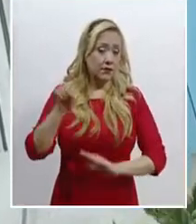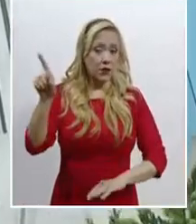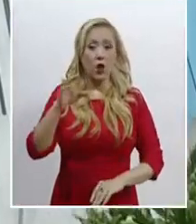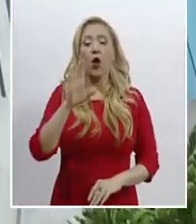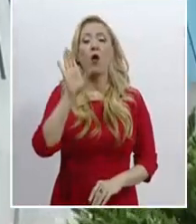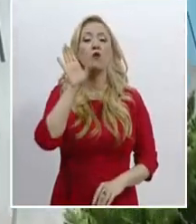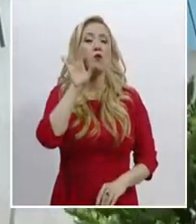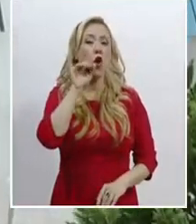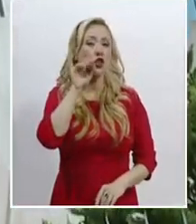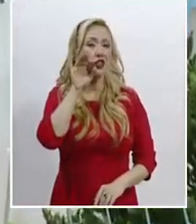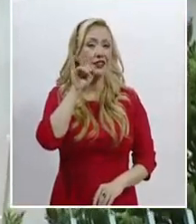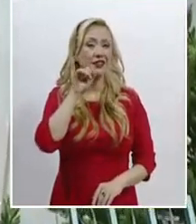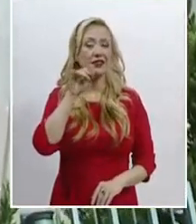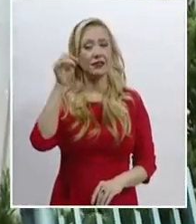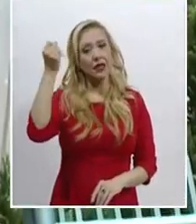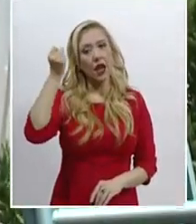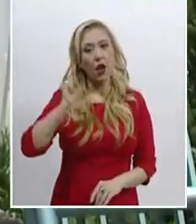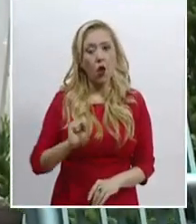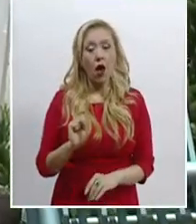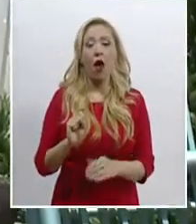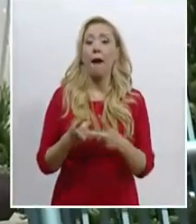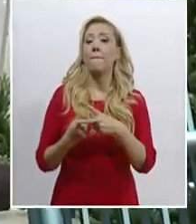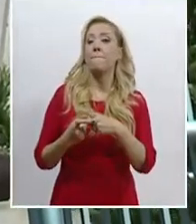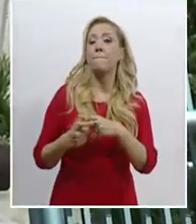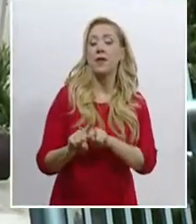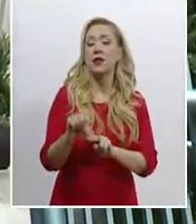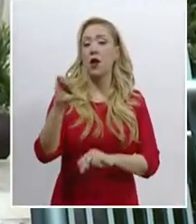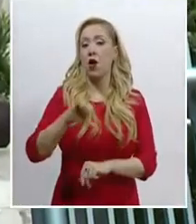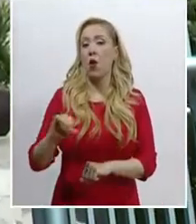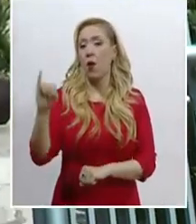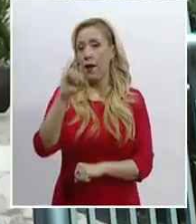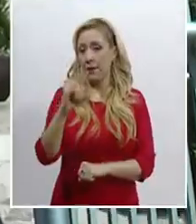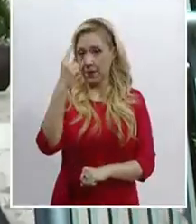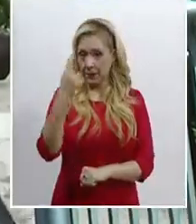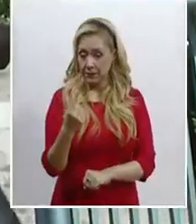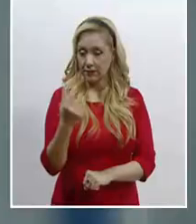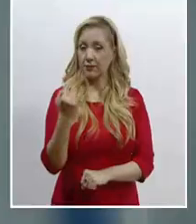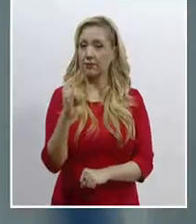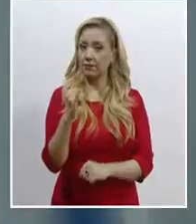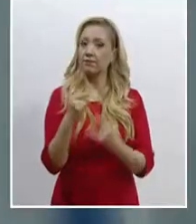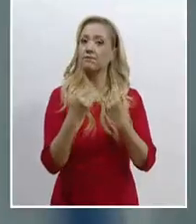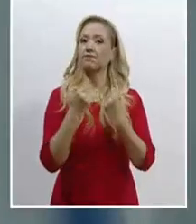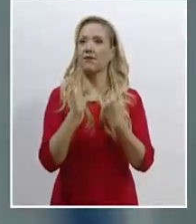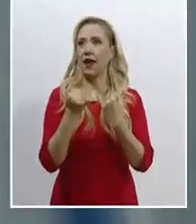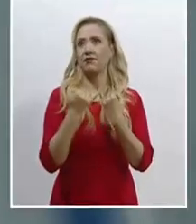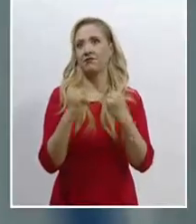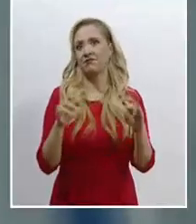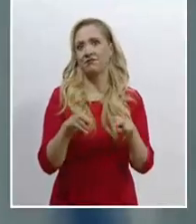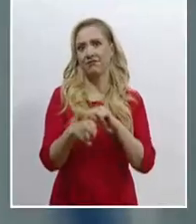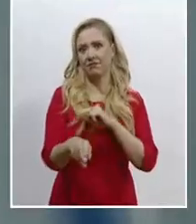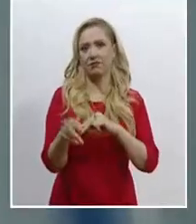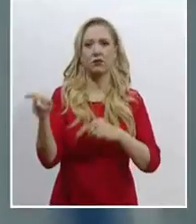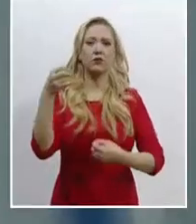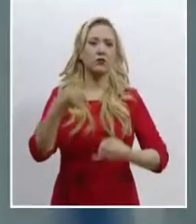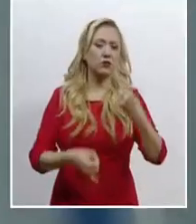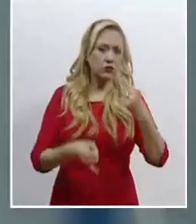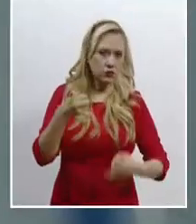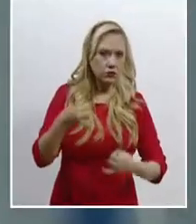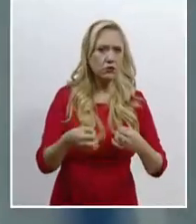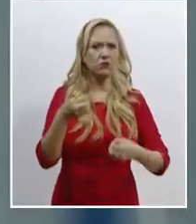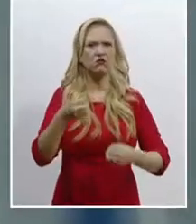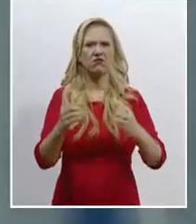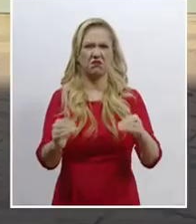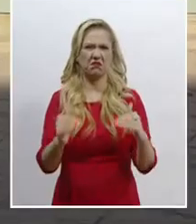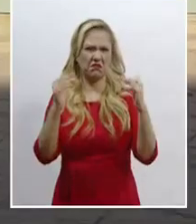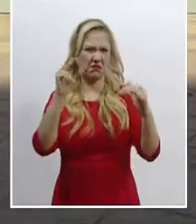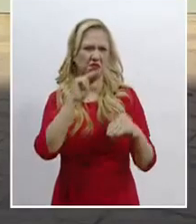Mochis, Sinaloa, mismo que inicia funciones a partir de este jueves 1 de junio. El centro se integrará por jueces de distrito y tribunales de